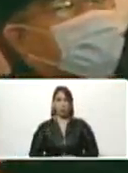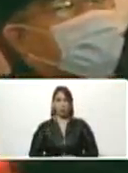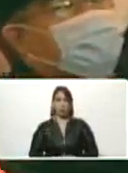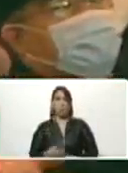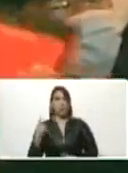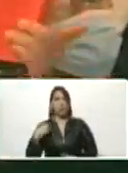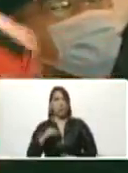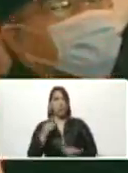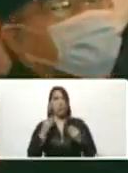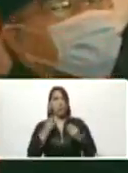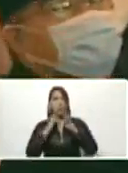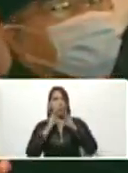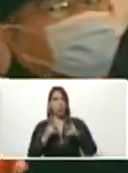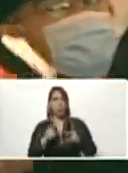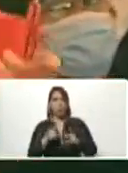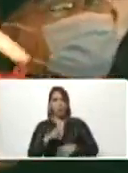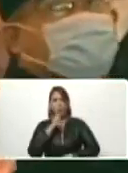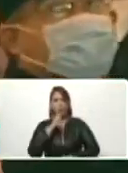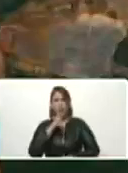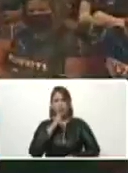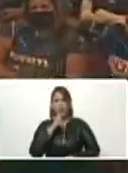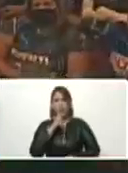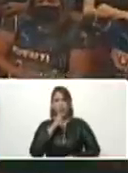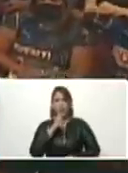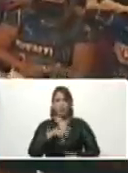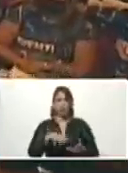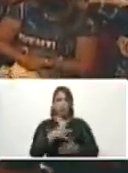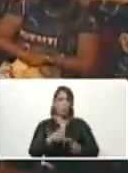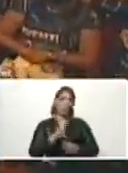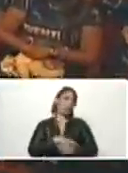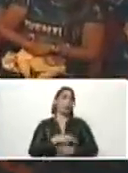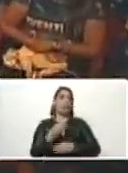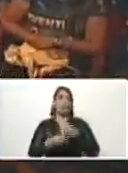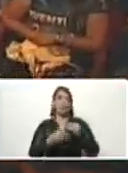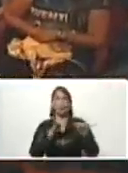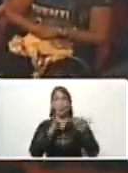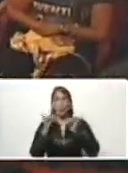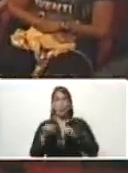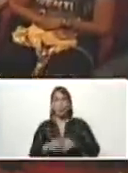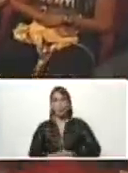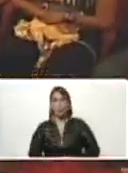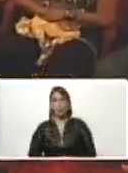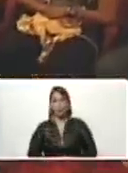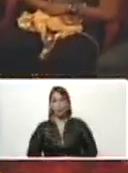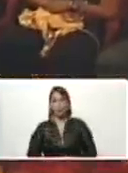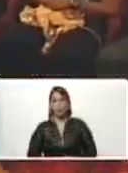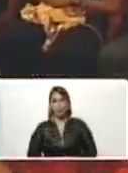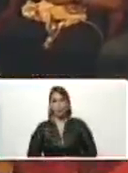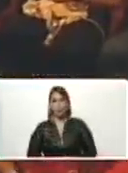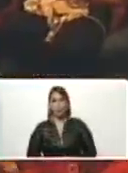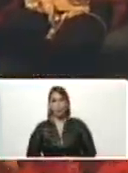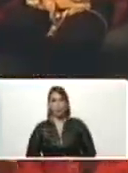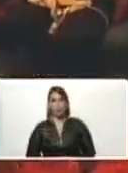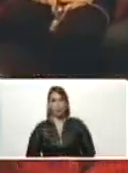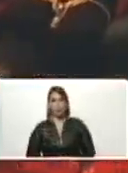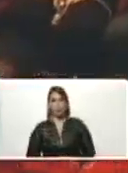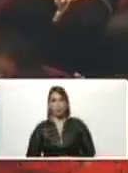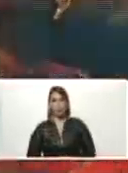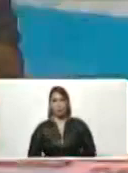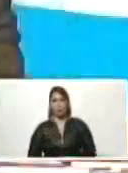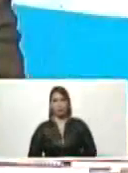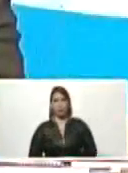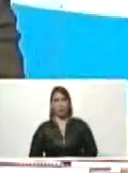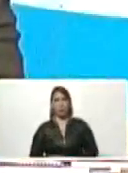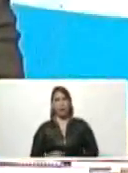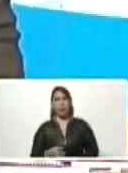como correlato la barbaridad de la tragedia cometida por los mismos europeos en estas tierras. Ahí estaban unos bisabuelos